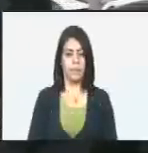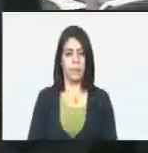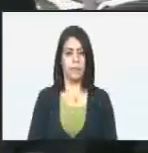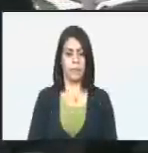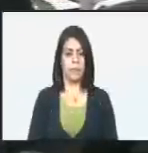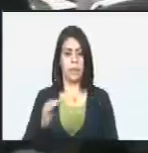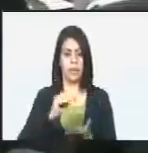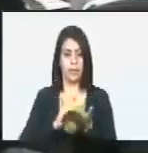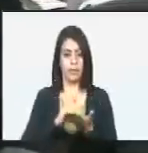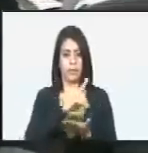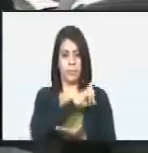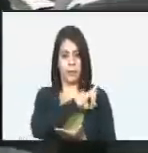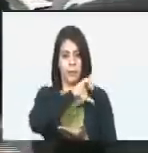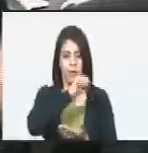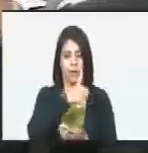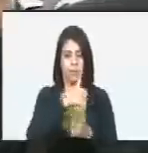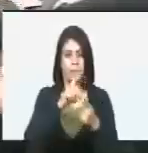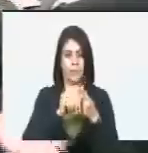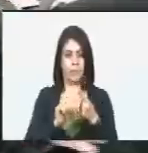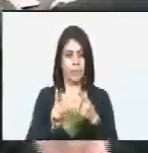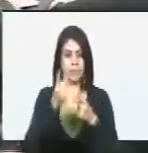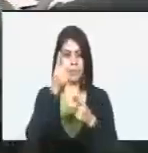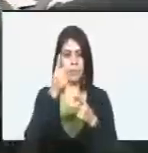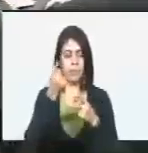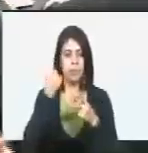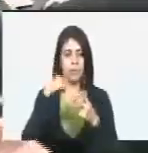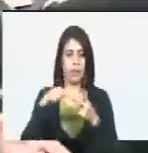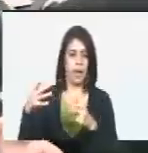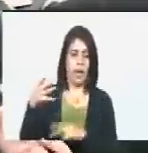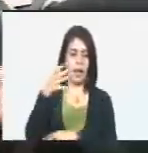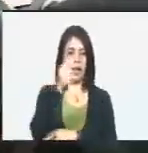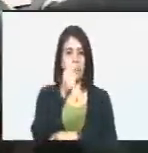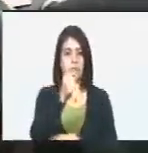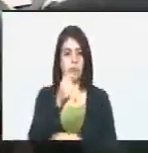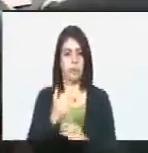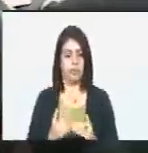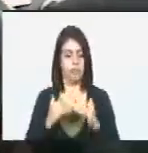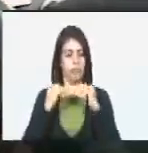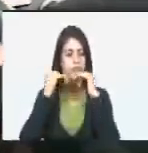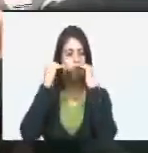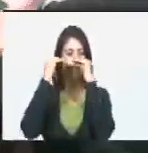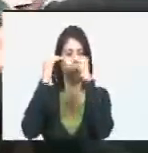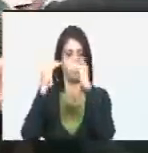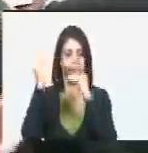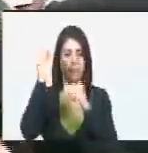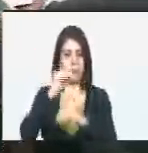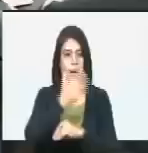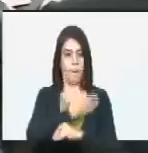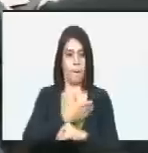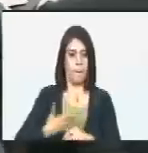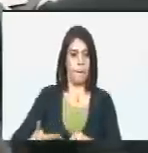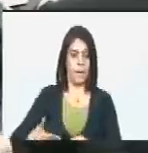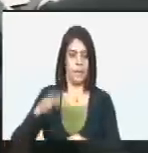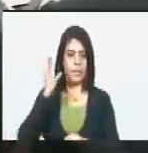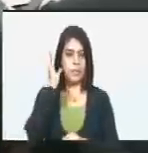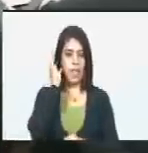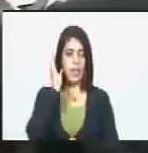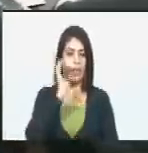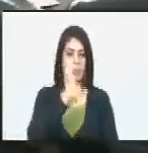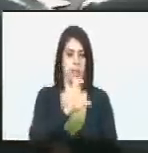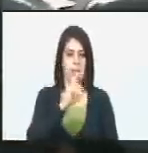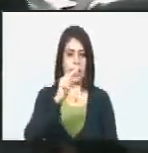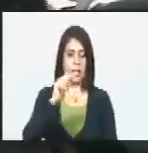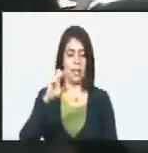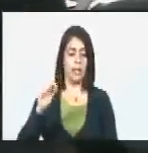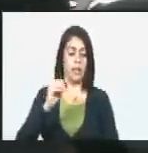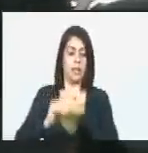fue rectora principal y alcanzó el más alto grado, presidenta del Poder Electoral, lo que hizo